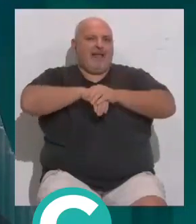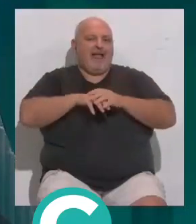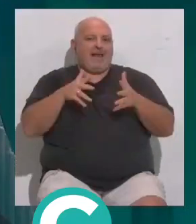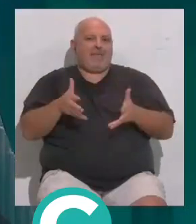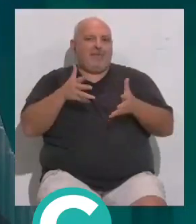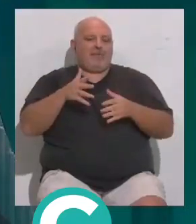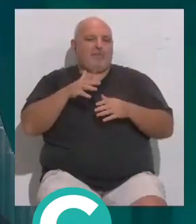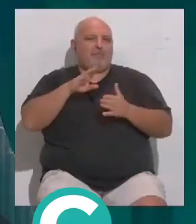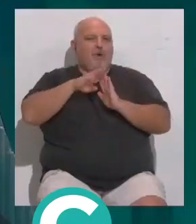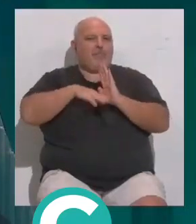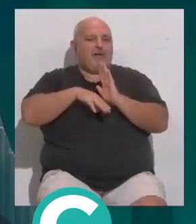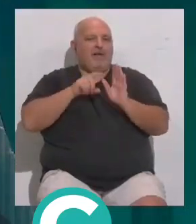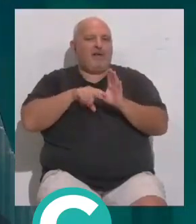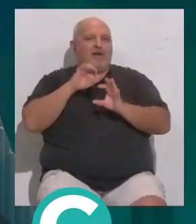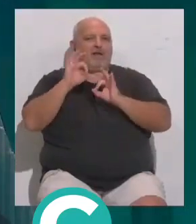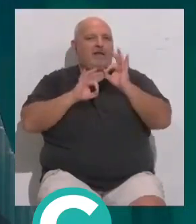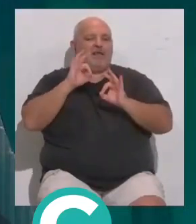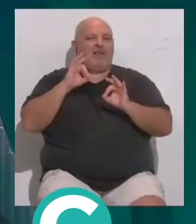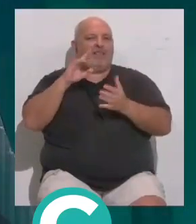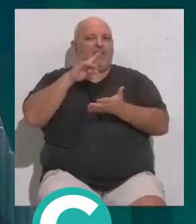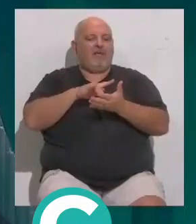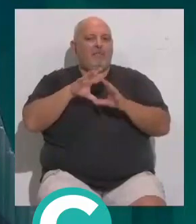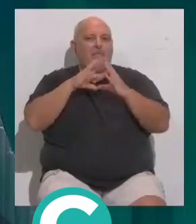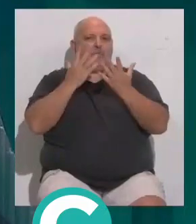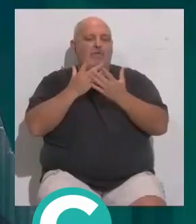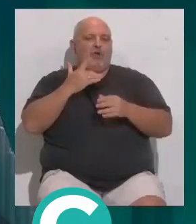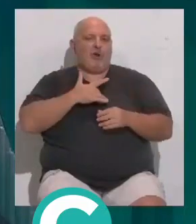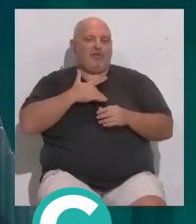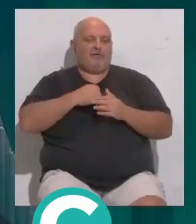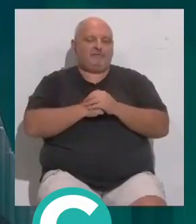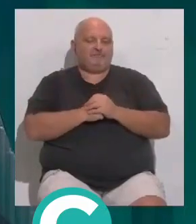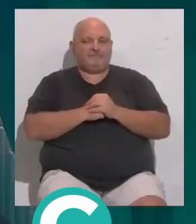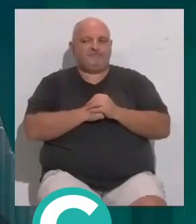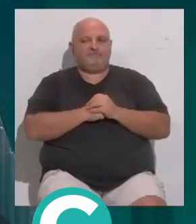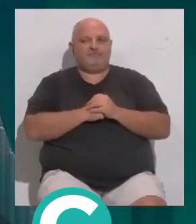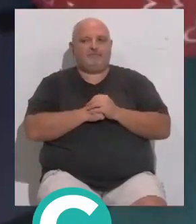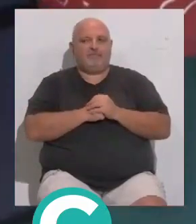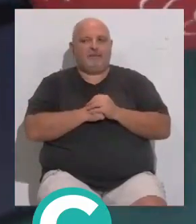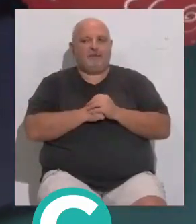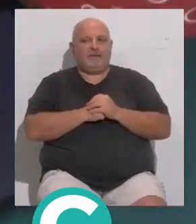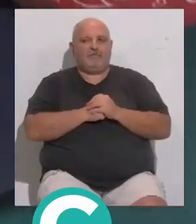protagonizado el programa de actividades organizado por el Día Mundial del Corazón.